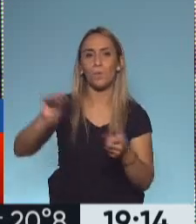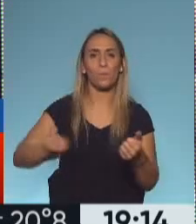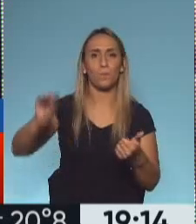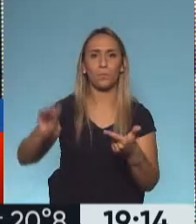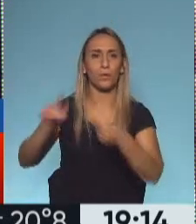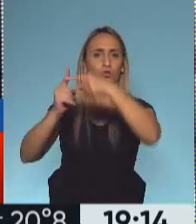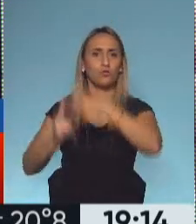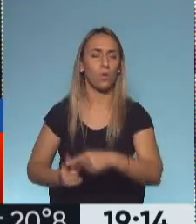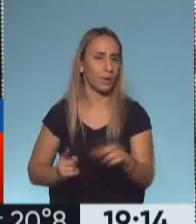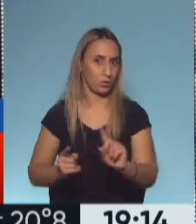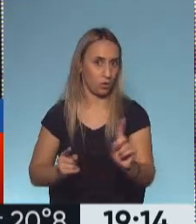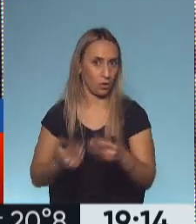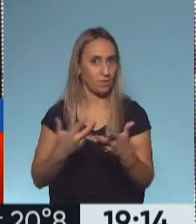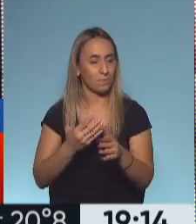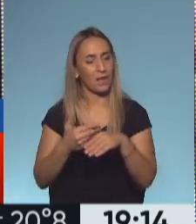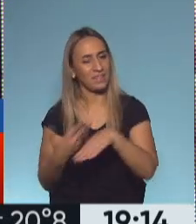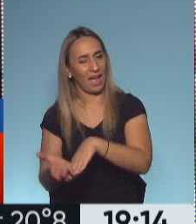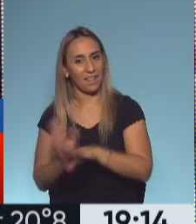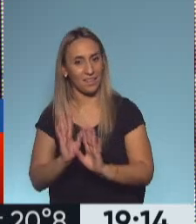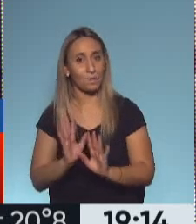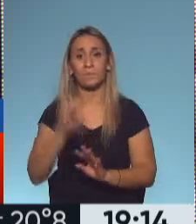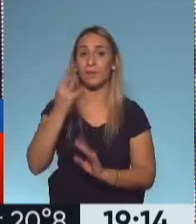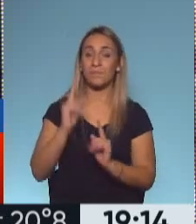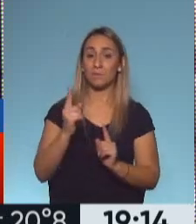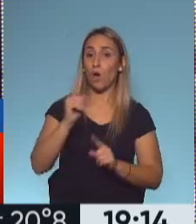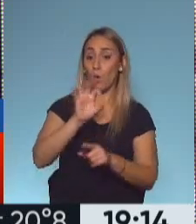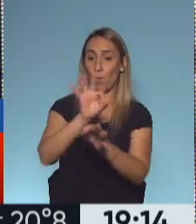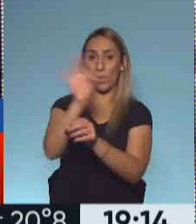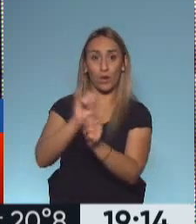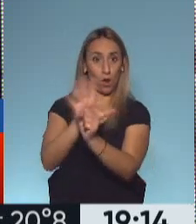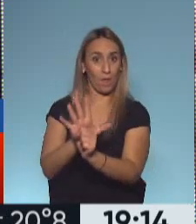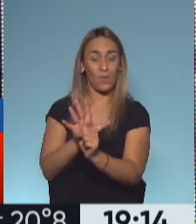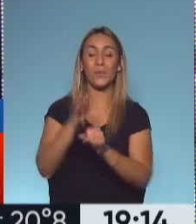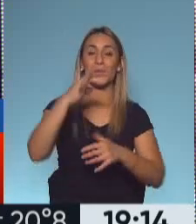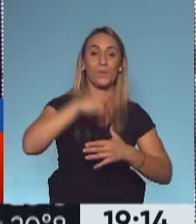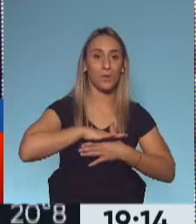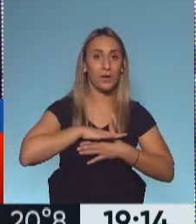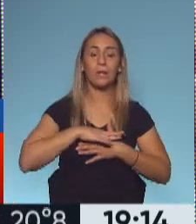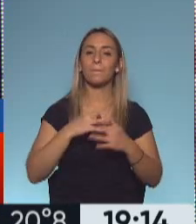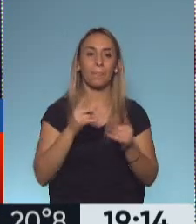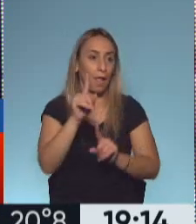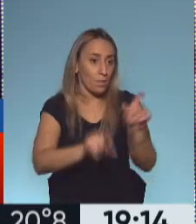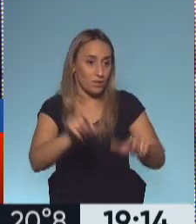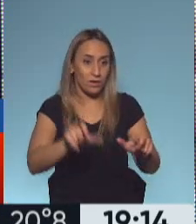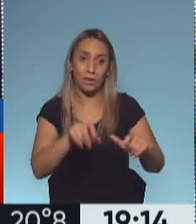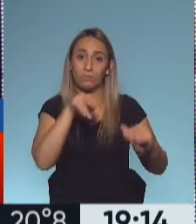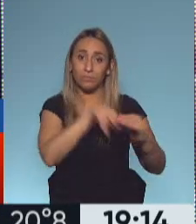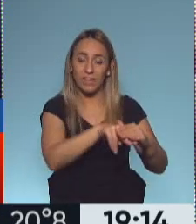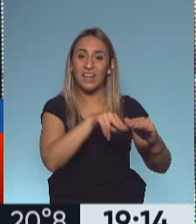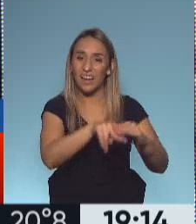impactar, porque es una enfermedad que requiere un par de semanas de terapia intensiva y lamentablemente muchos pacientes